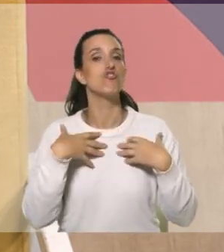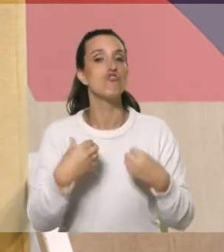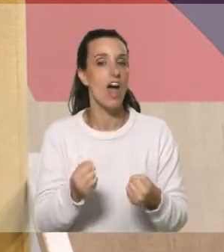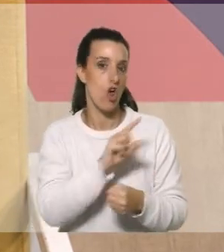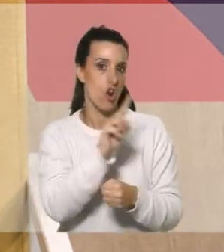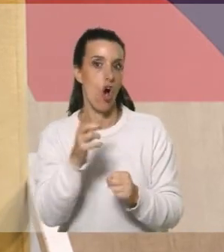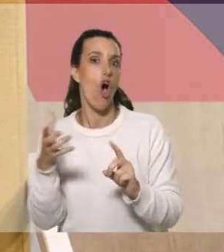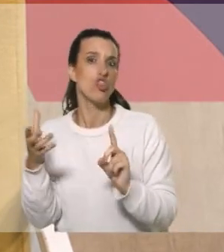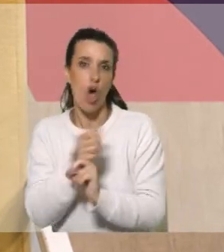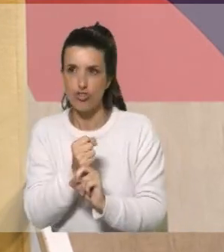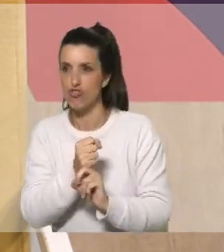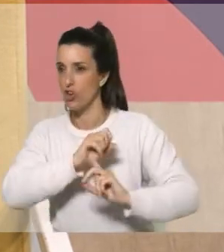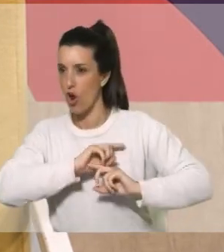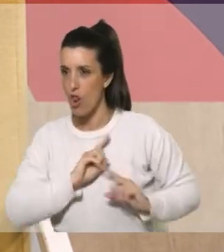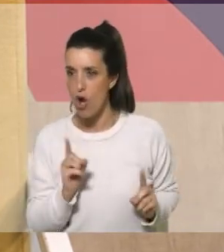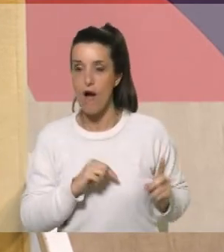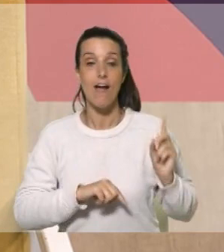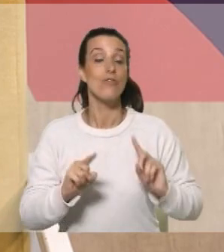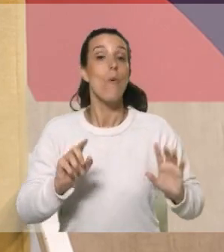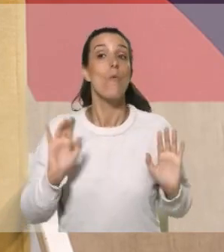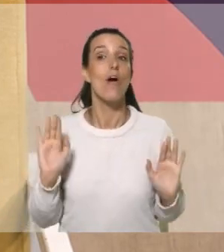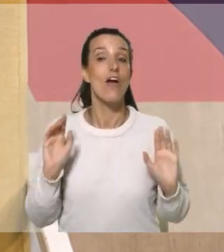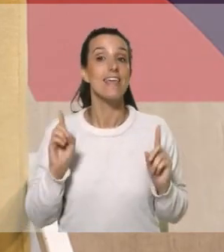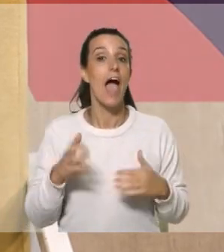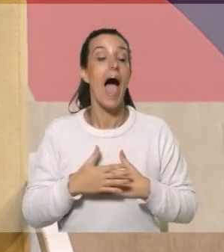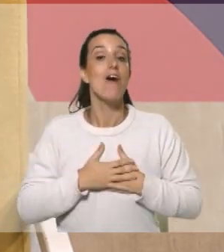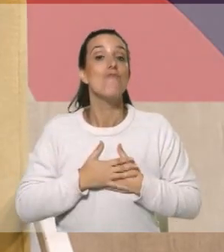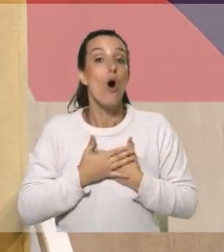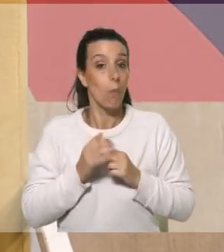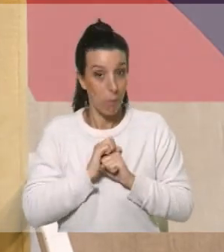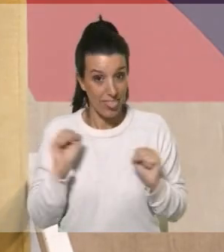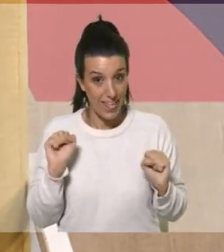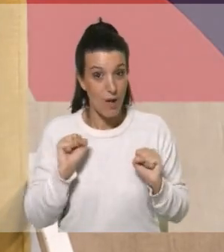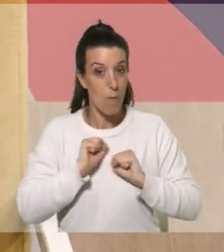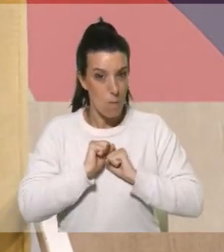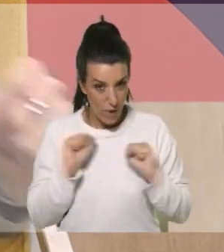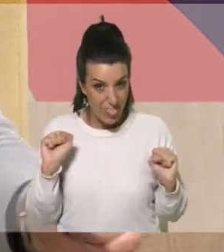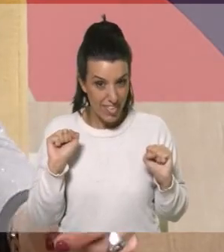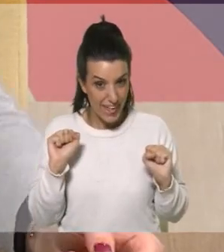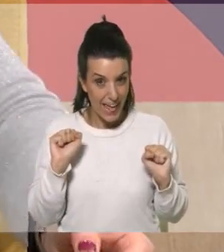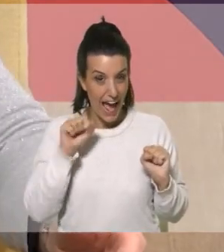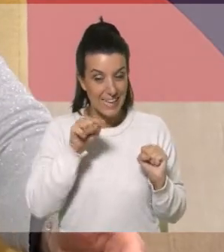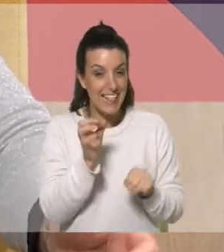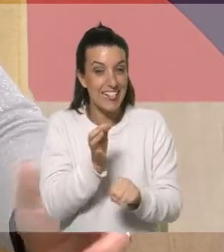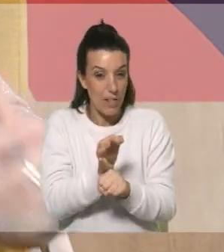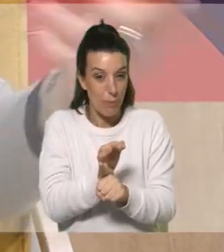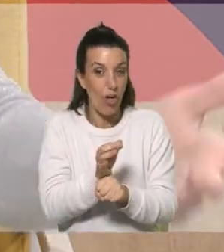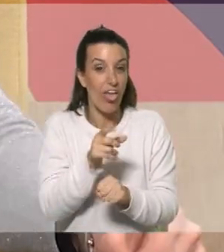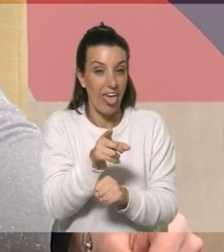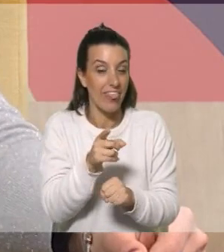tóxicos bueno y el amor se puede se puede suscribir a ese tipo de